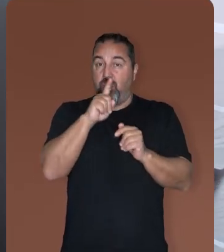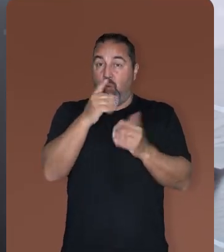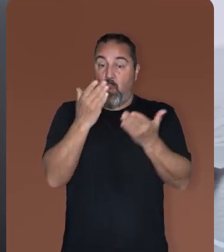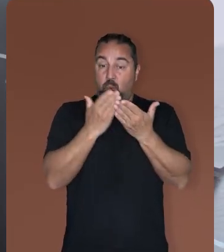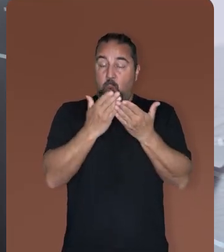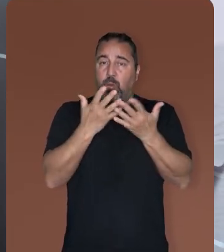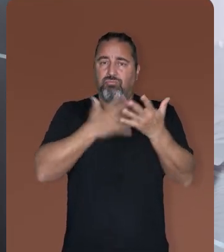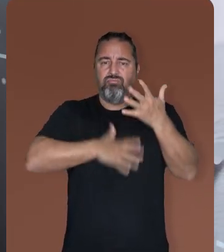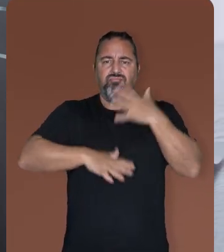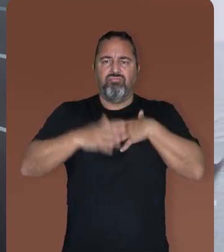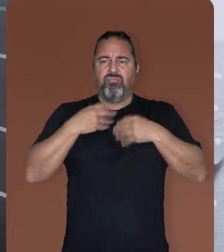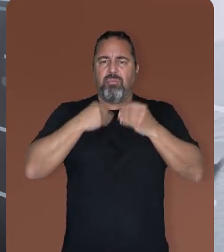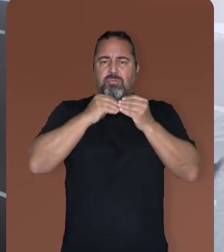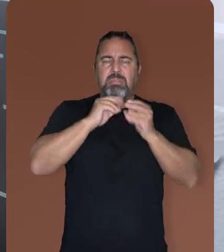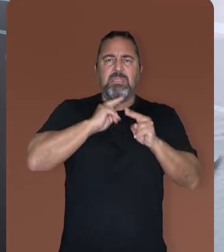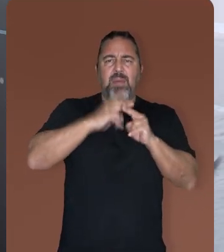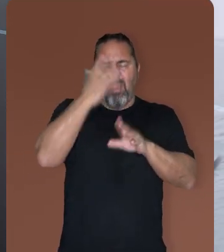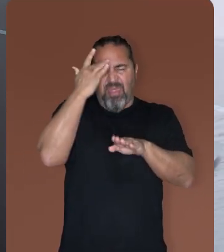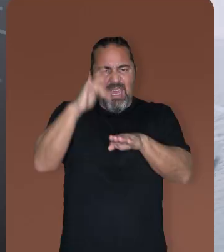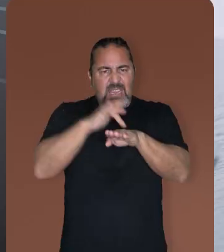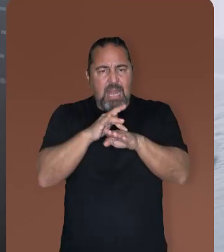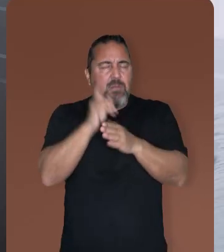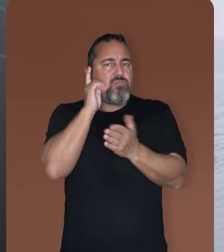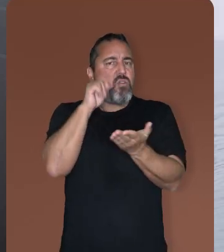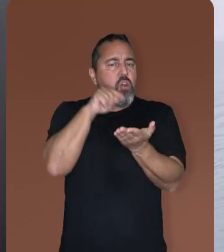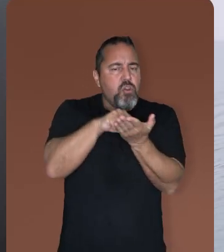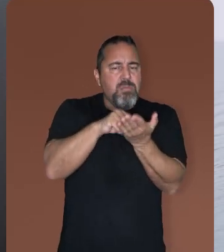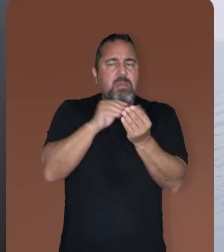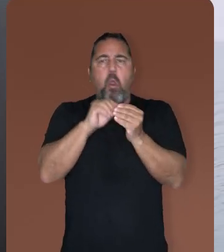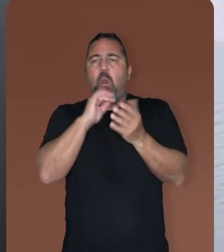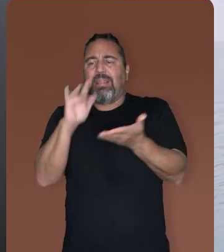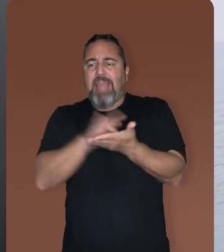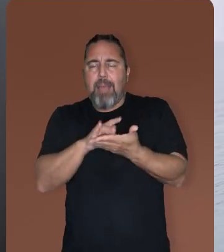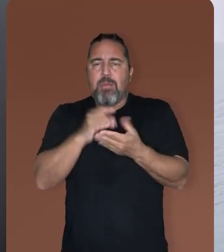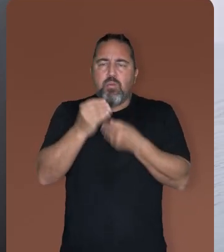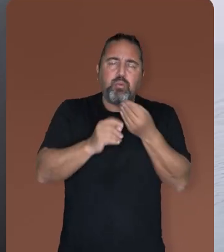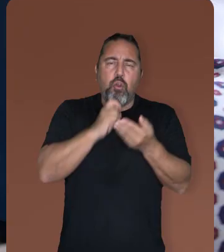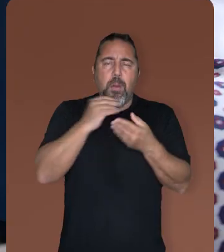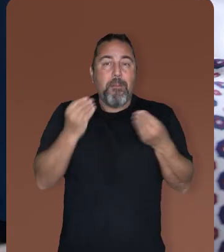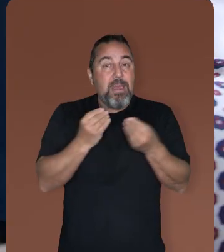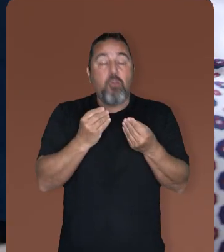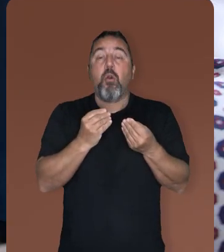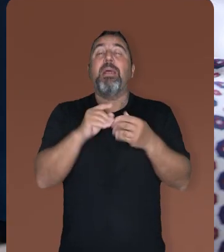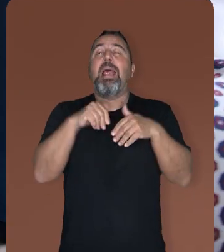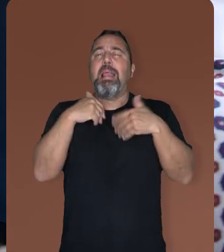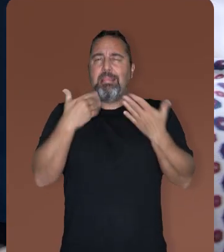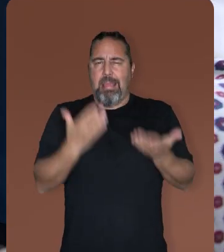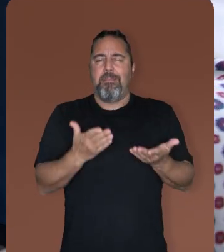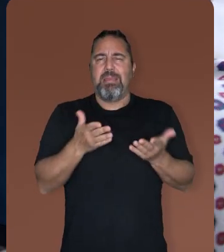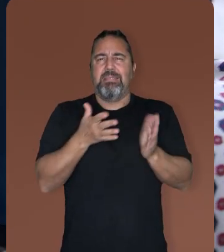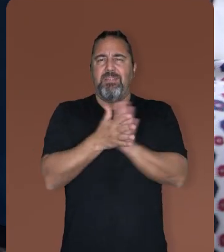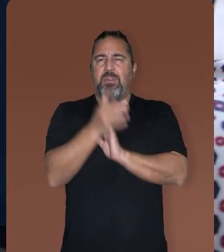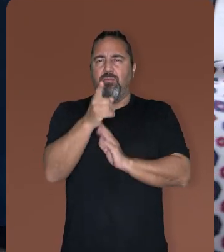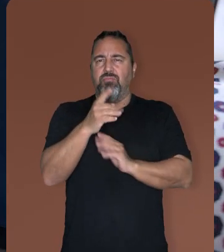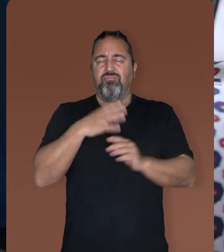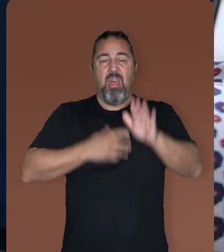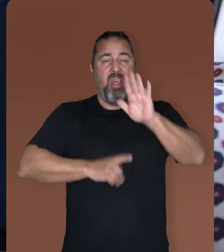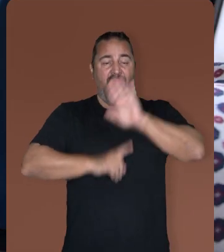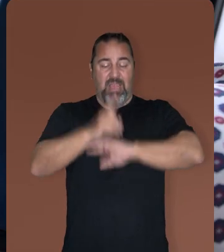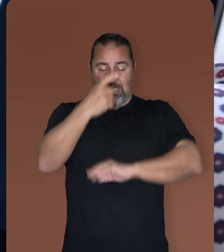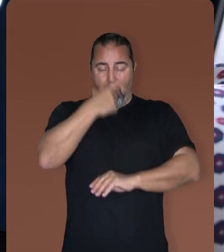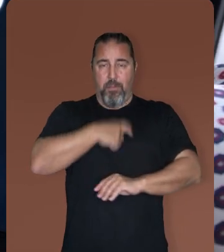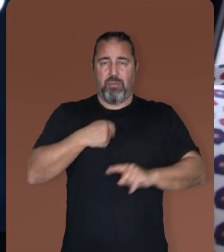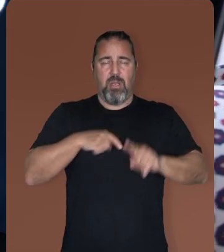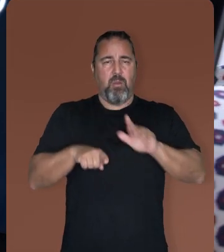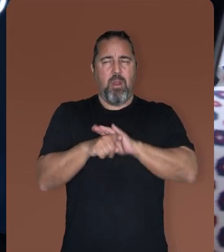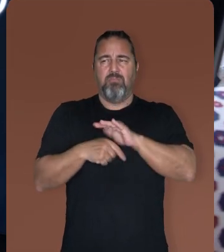Con este curso non só mellorarás o manexo de ferramentas digitais desde o móvil ou a tableta, senón que tamén abrirás novas portas